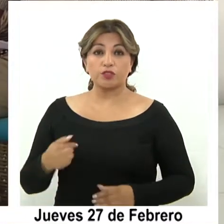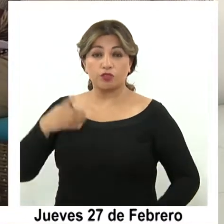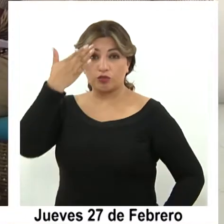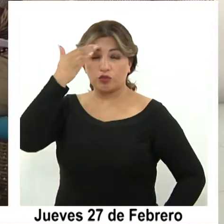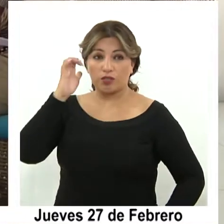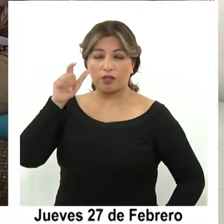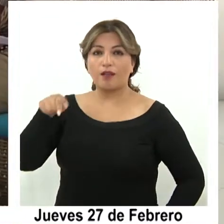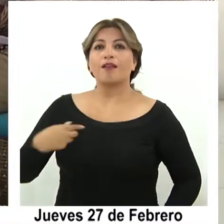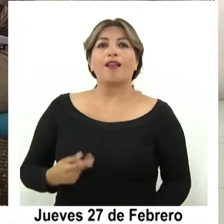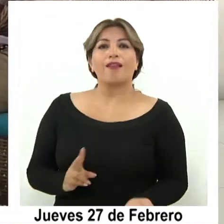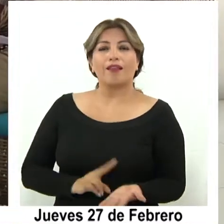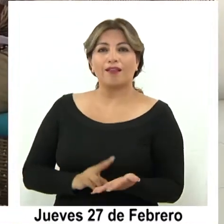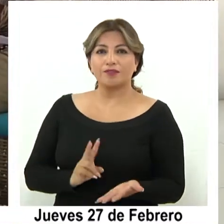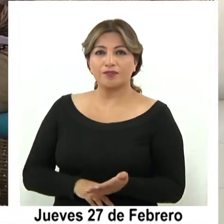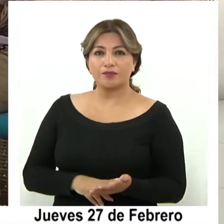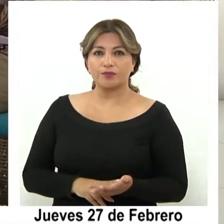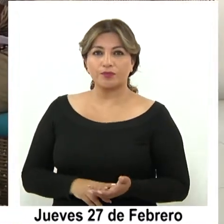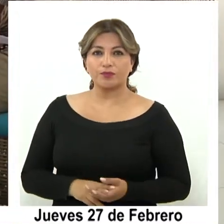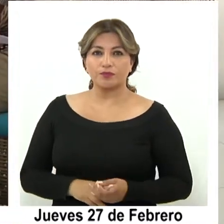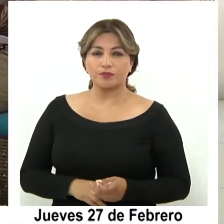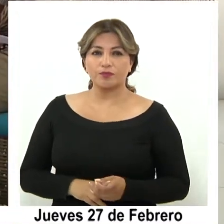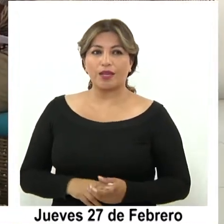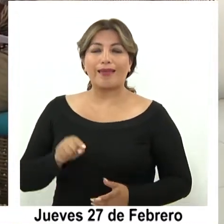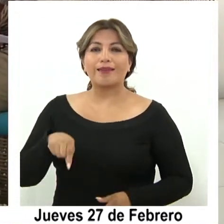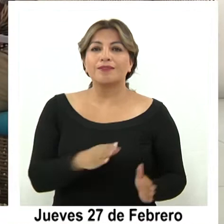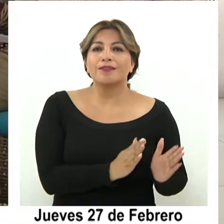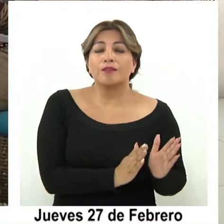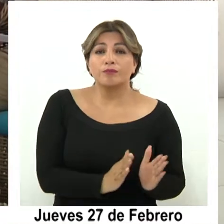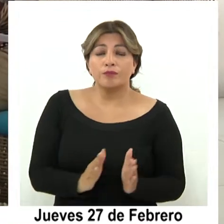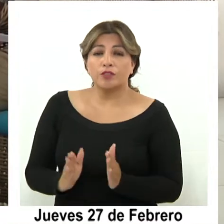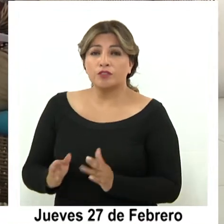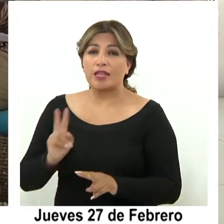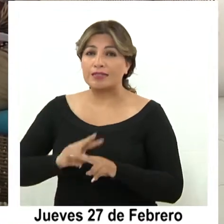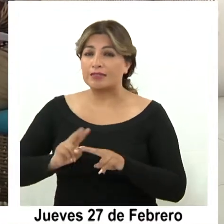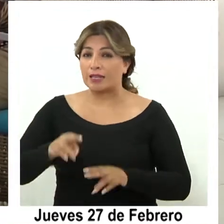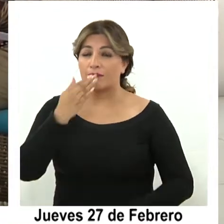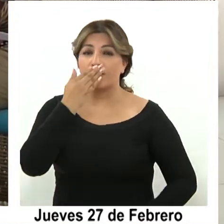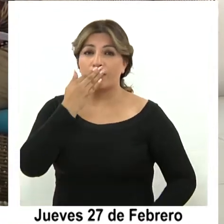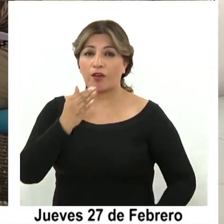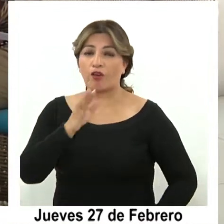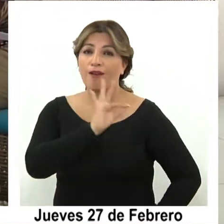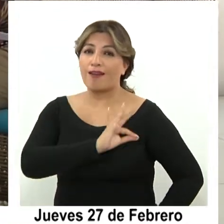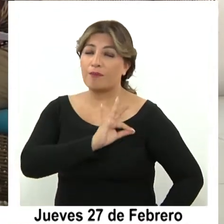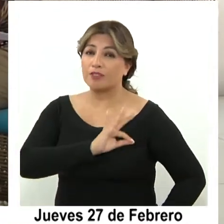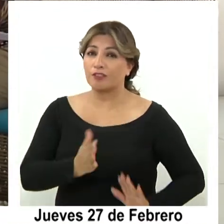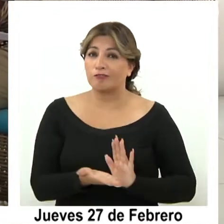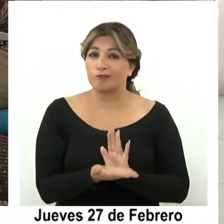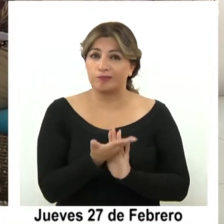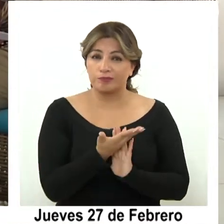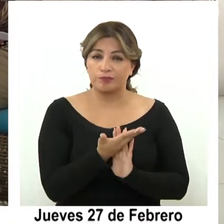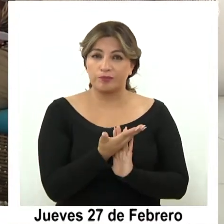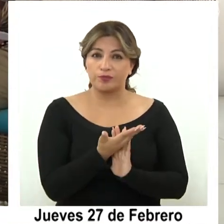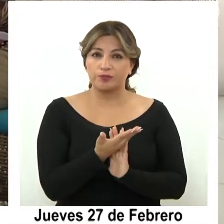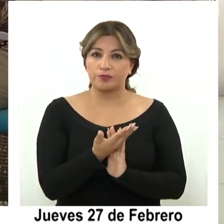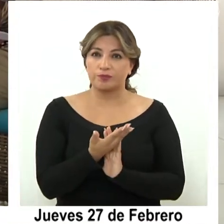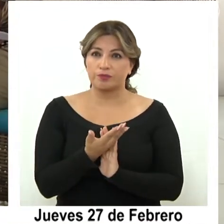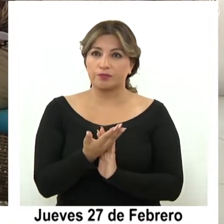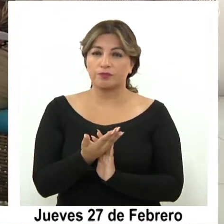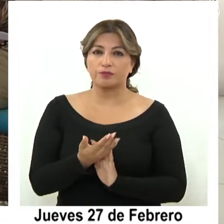Y creo que la verdad es que este proceso de mejoramiento de las pensiones